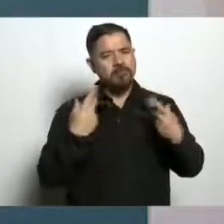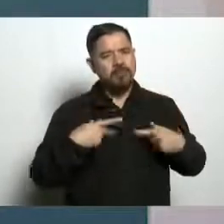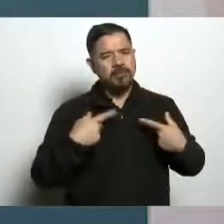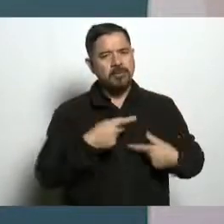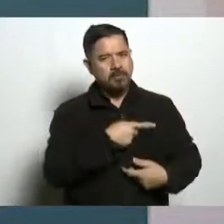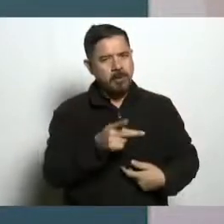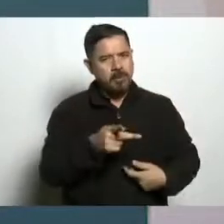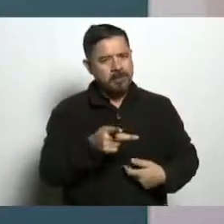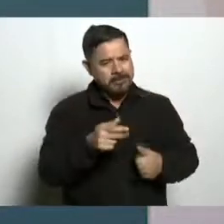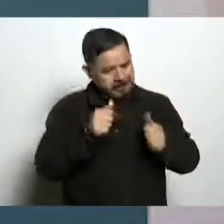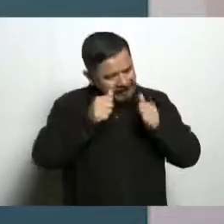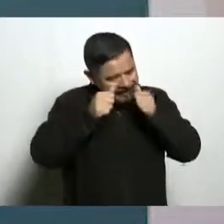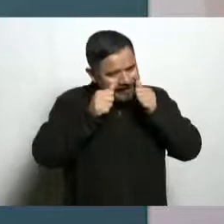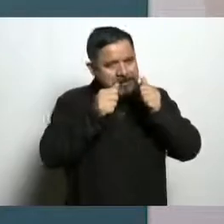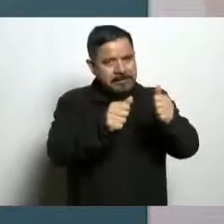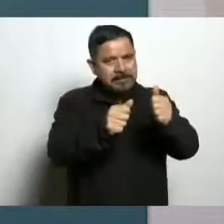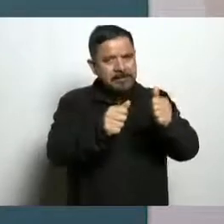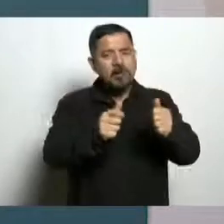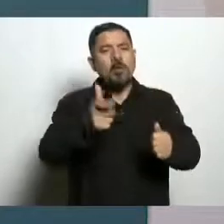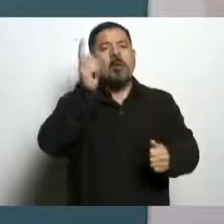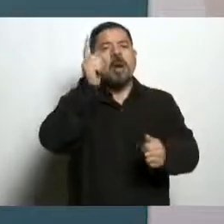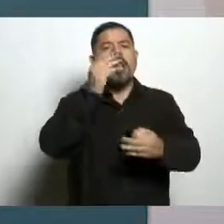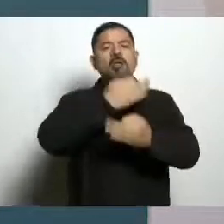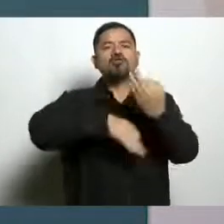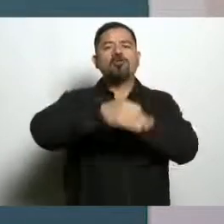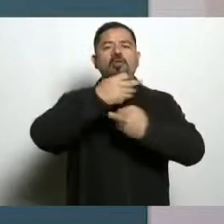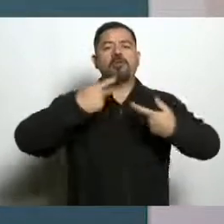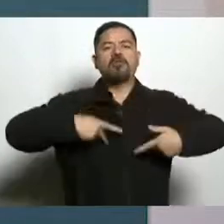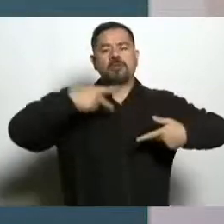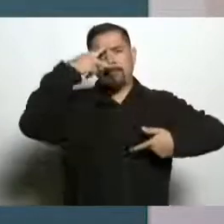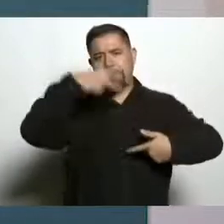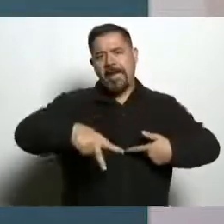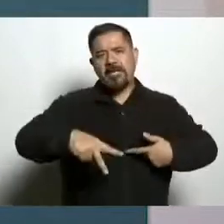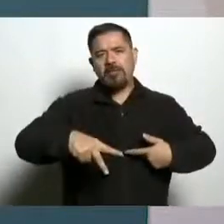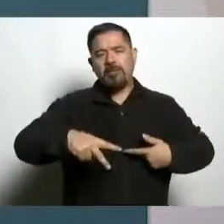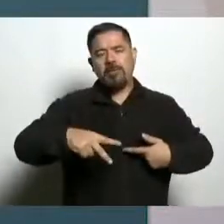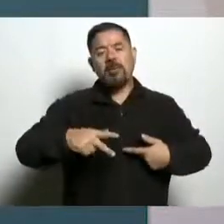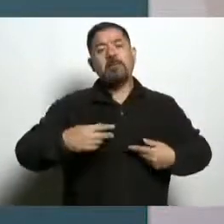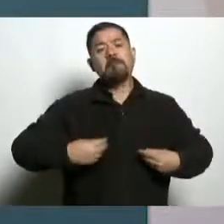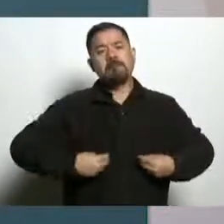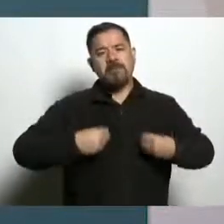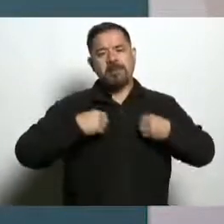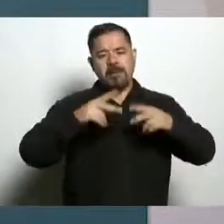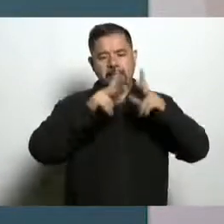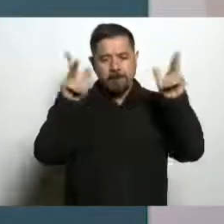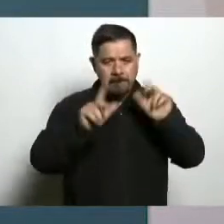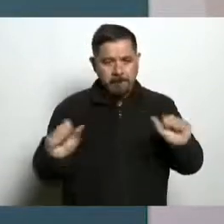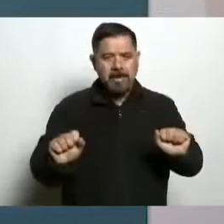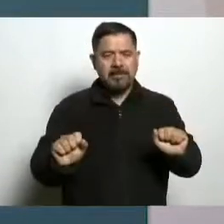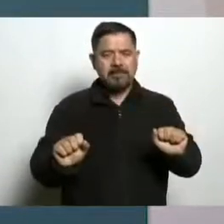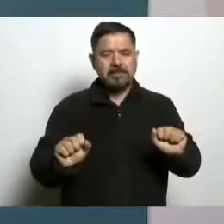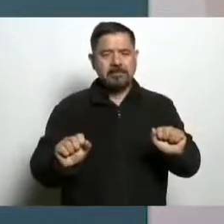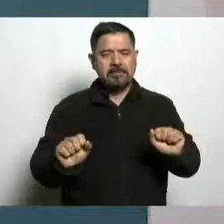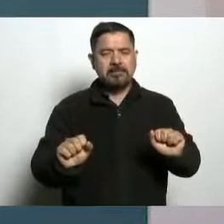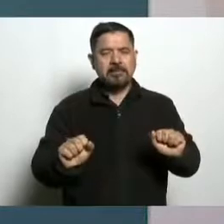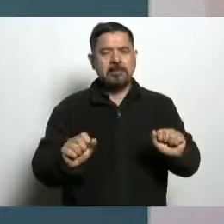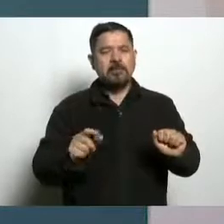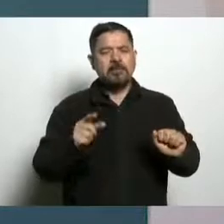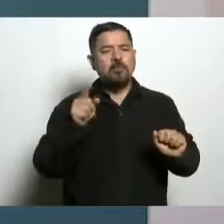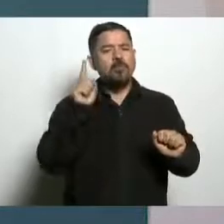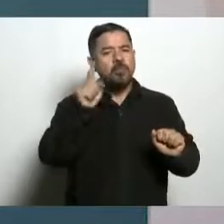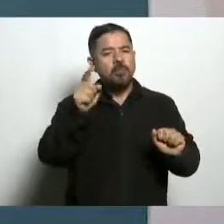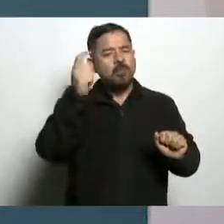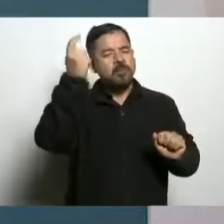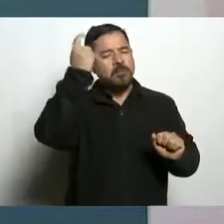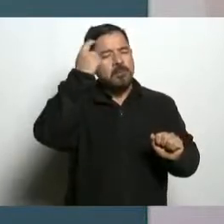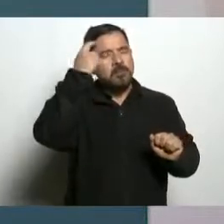podamos todos los mexicanos vivir en paz, con la idea, con el